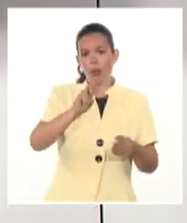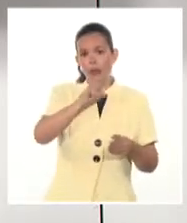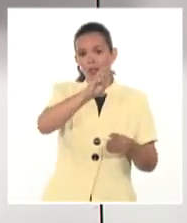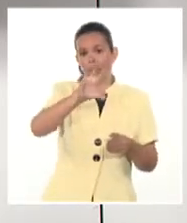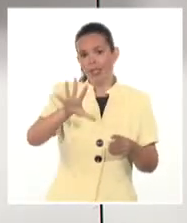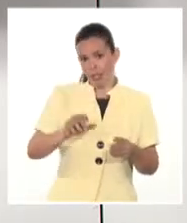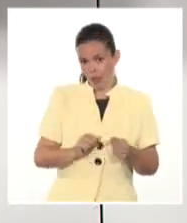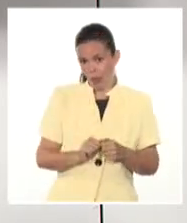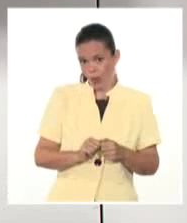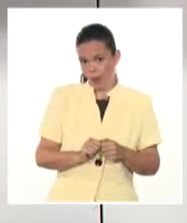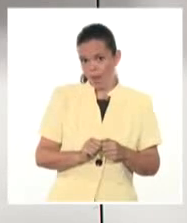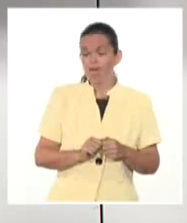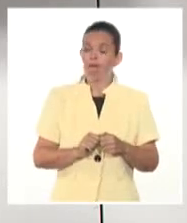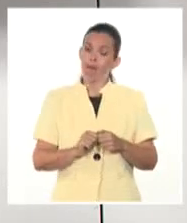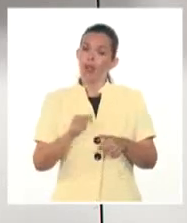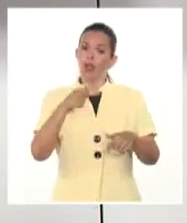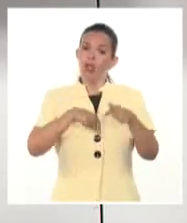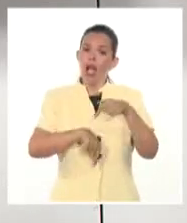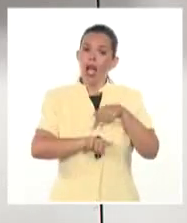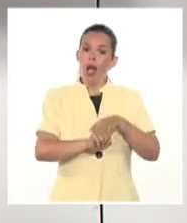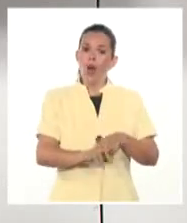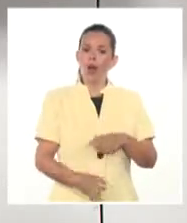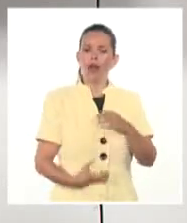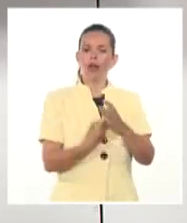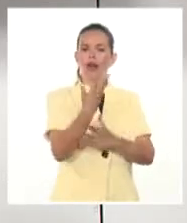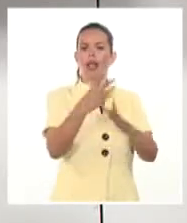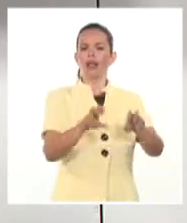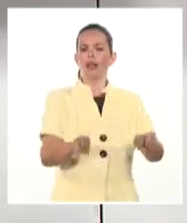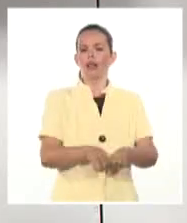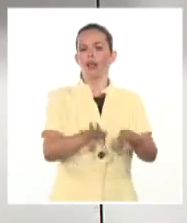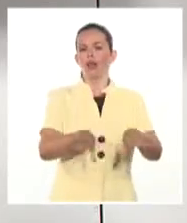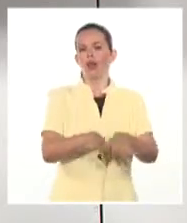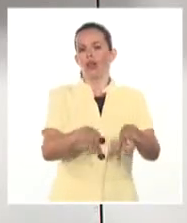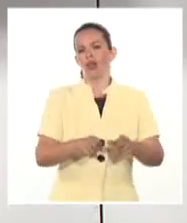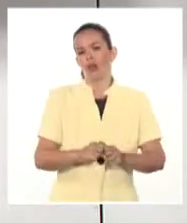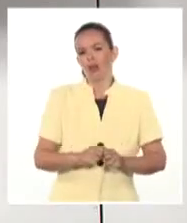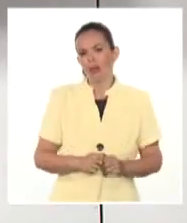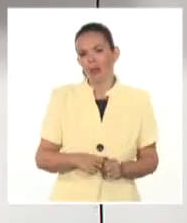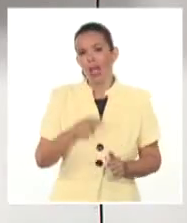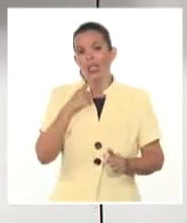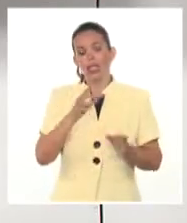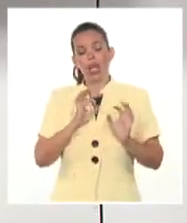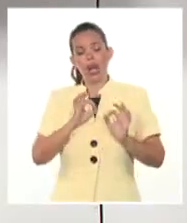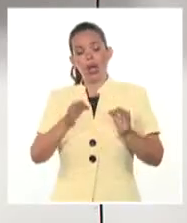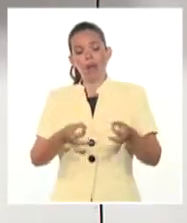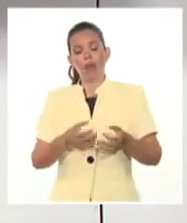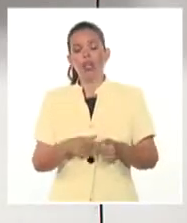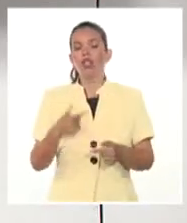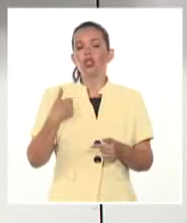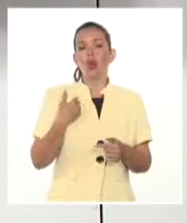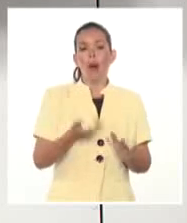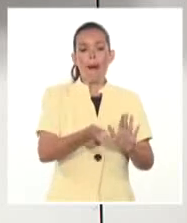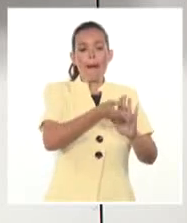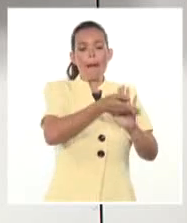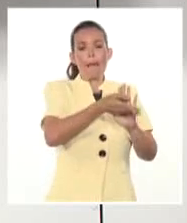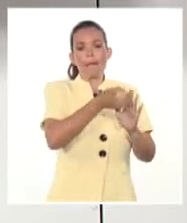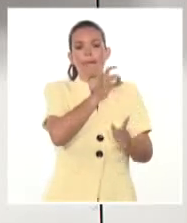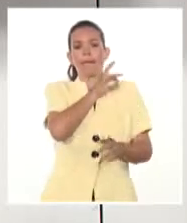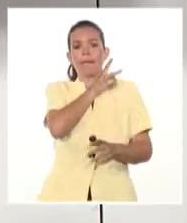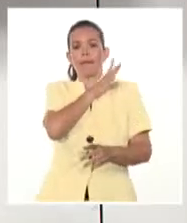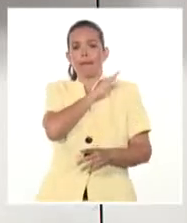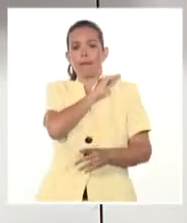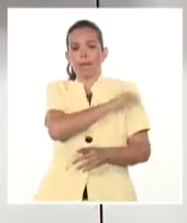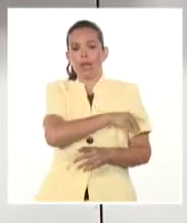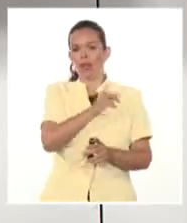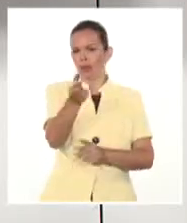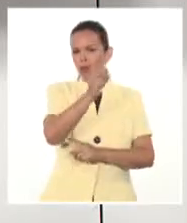asestara el primer golpe y no al revés. El clásico me voy y no me fueron. Además, y lo digo desde ya, en